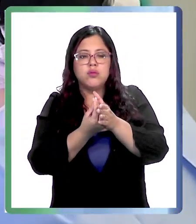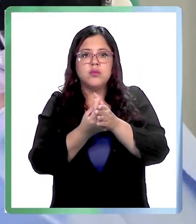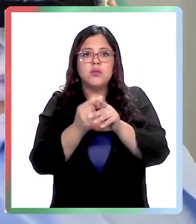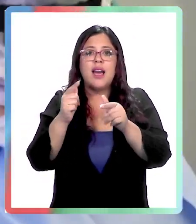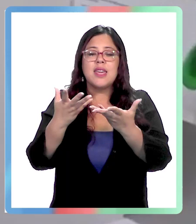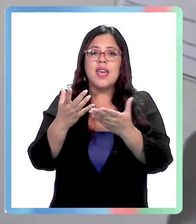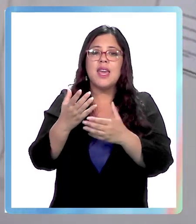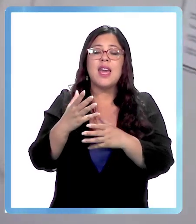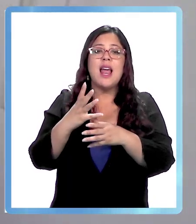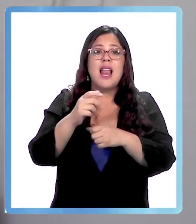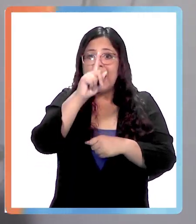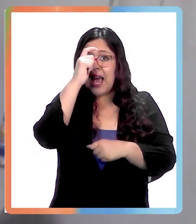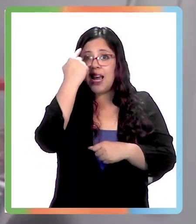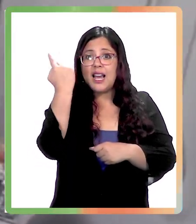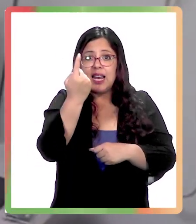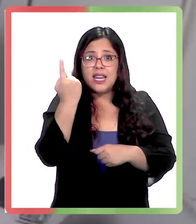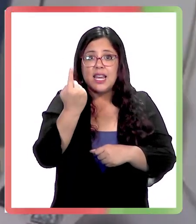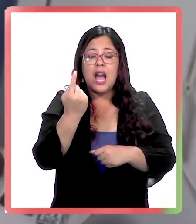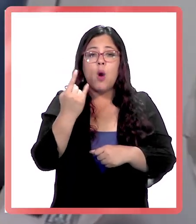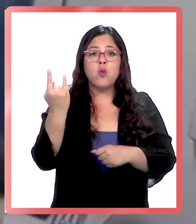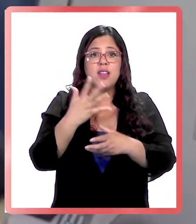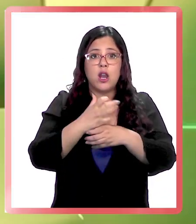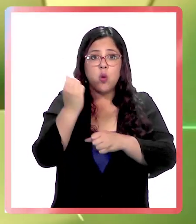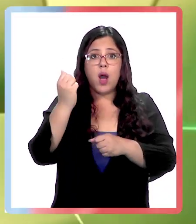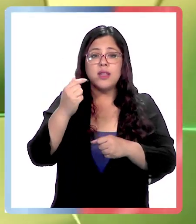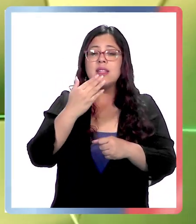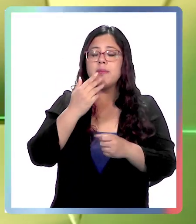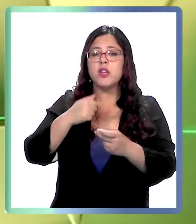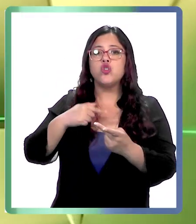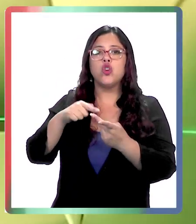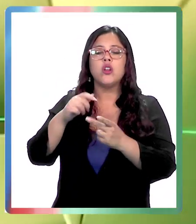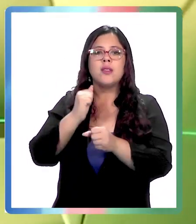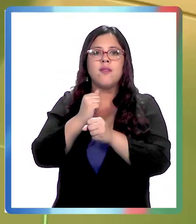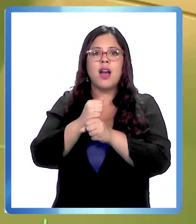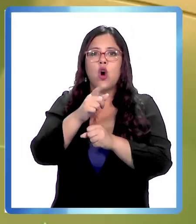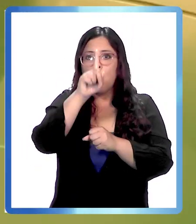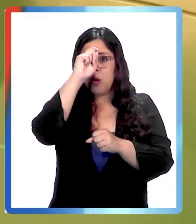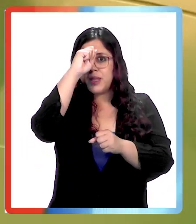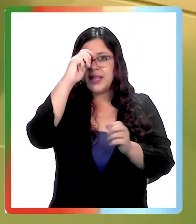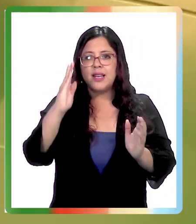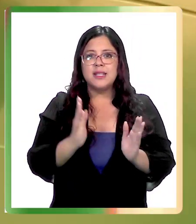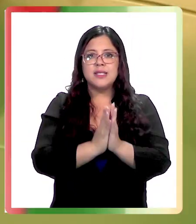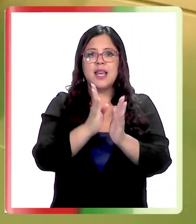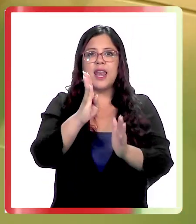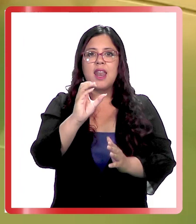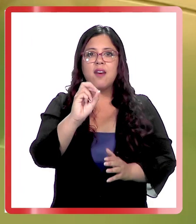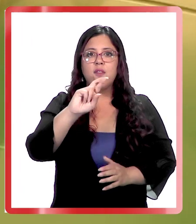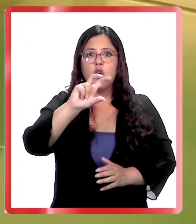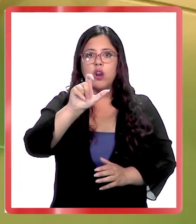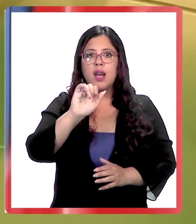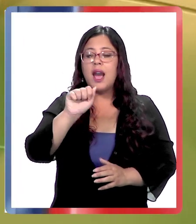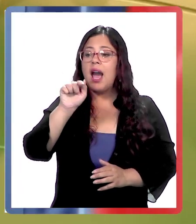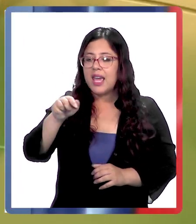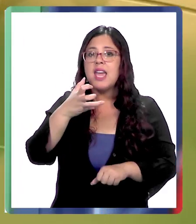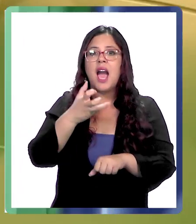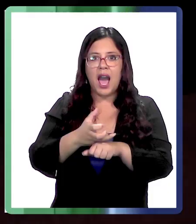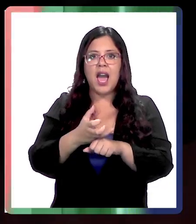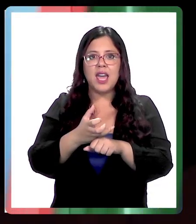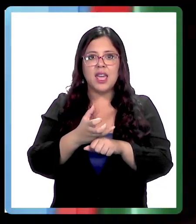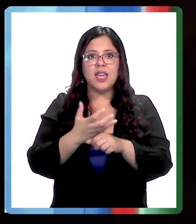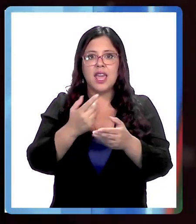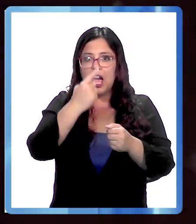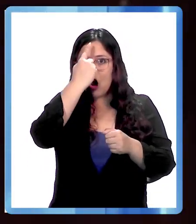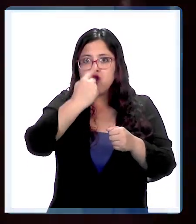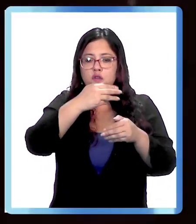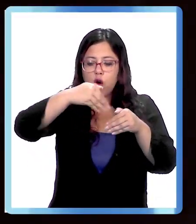Clínica Universidad de los Andes, yo trabajo en el Hospital San Borja, que es el único hospital público donde contamos también con cirugía robótica,